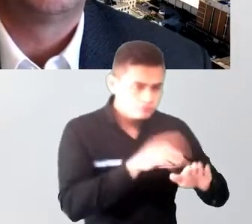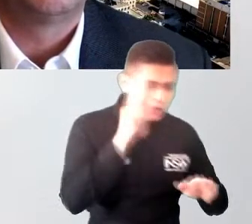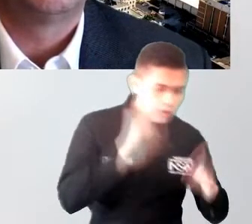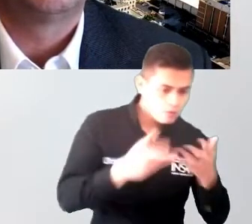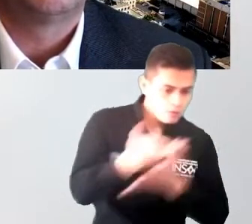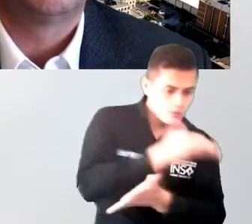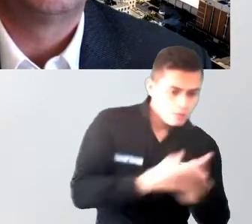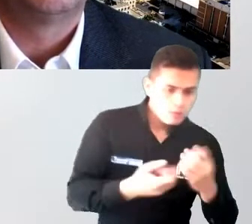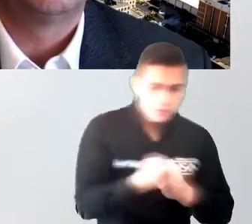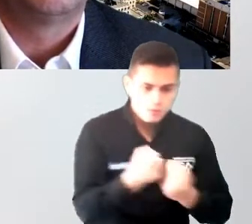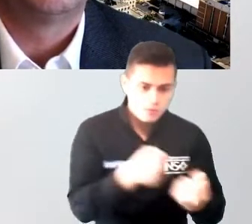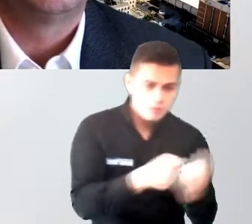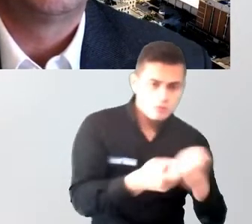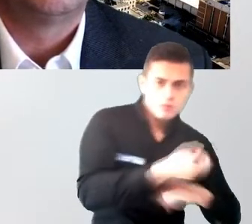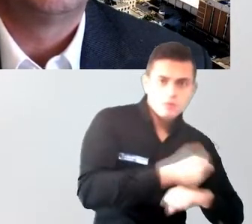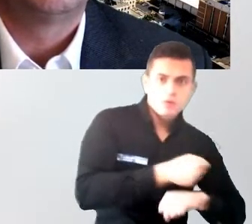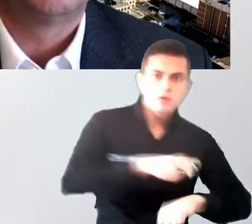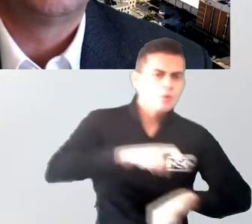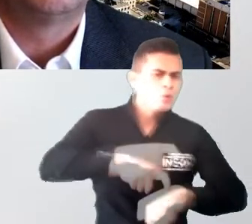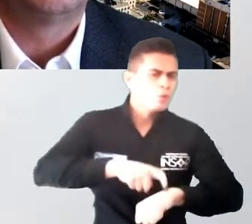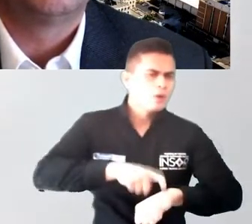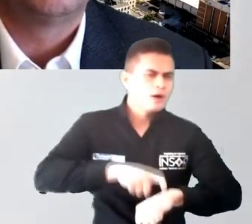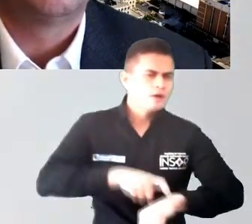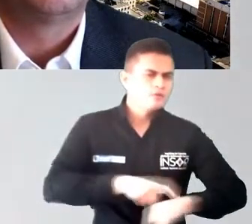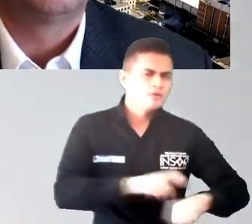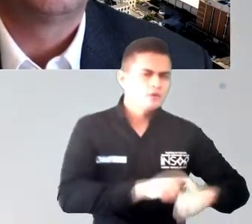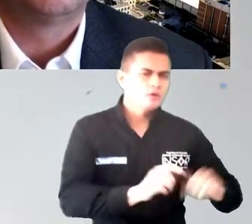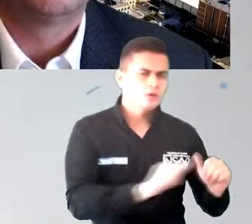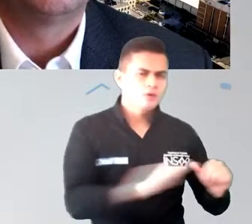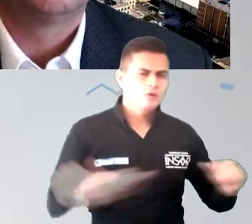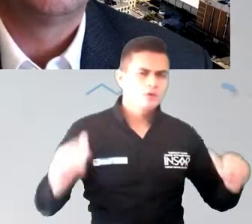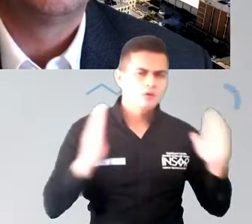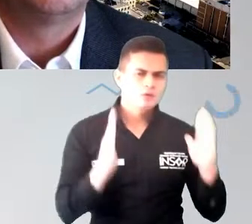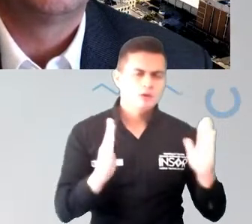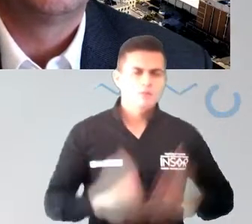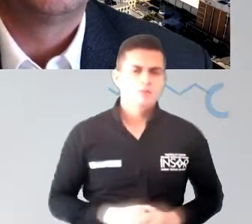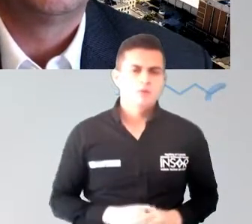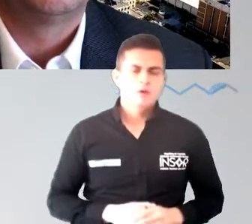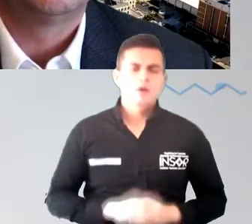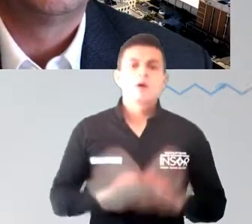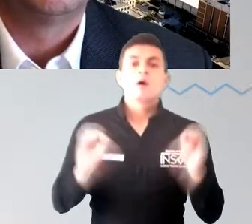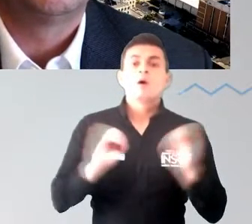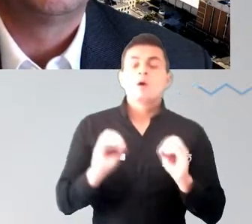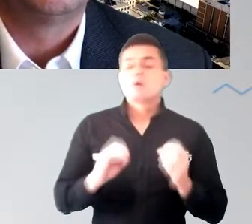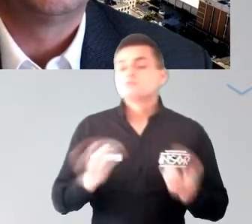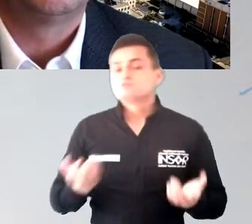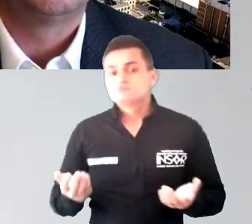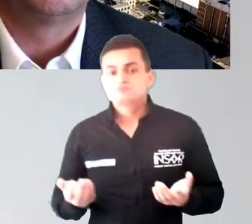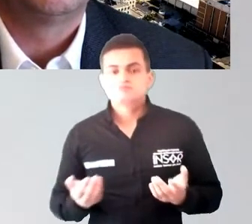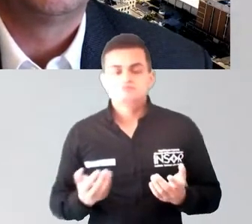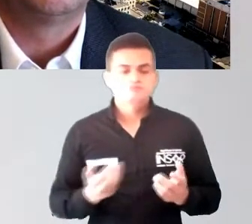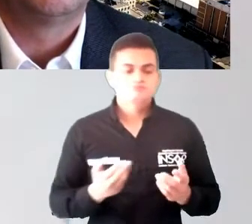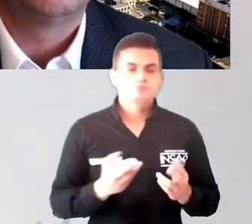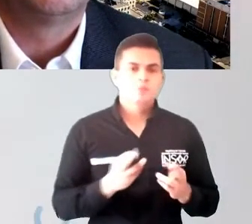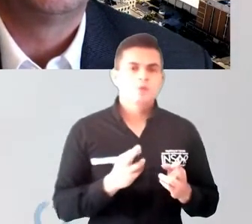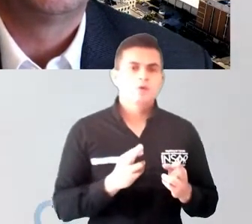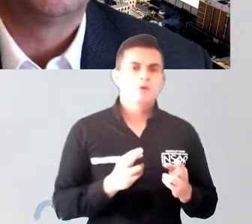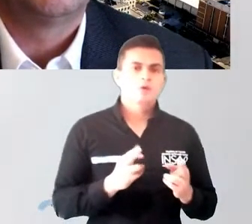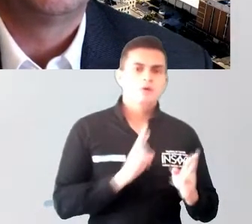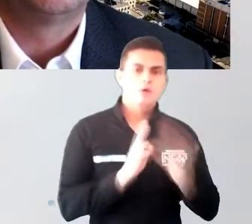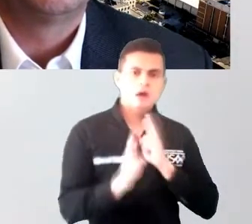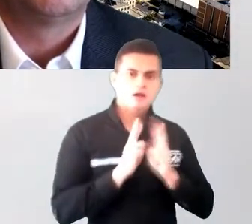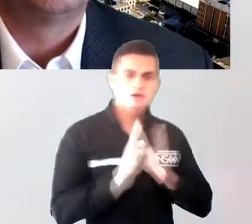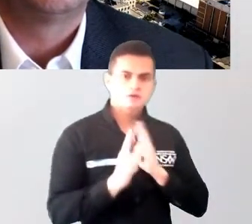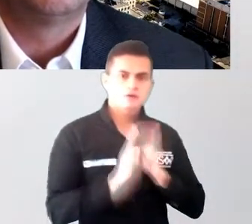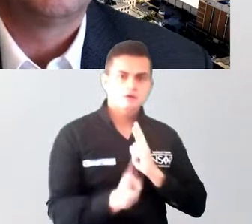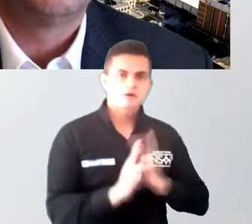tenga, lo que yo pido que hagamos en la relación sincrónica? ¿Cómo pudiera ser eso?